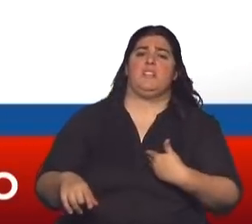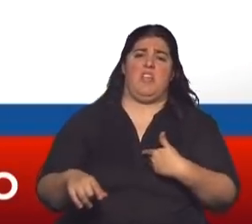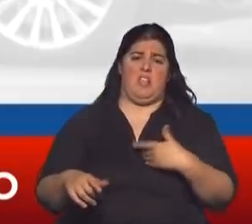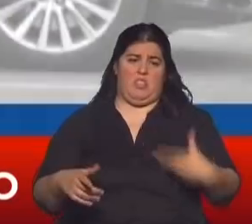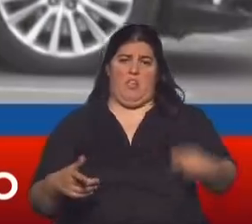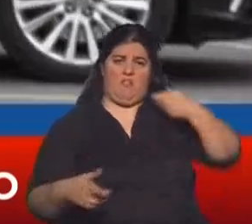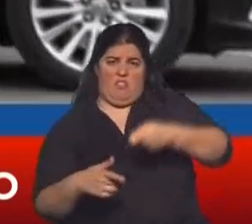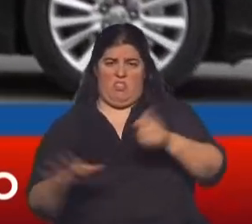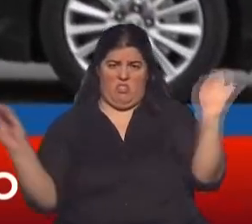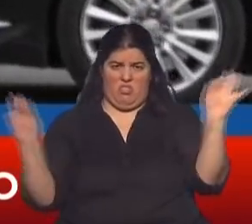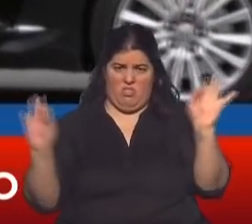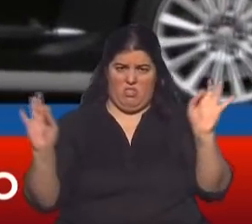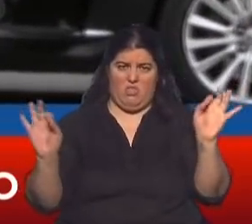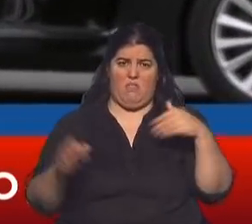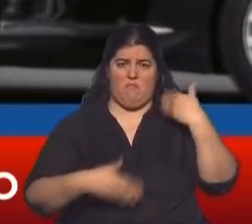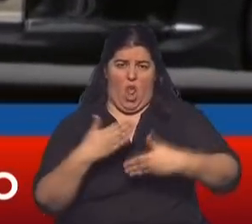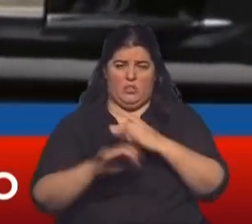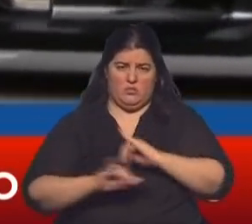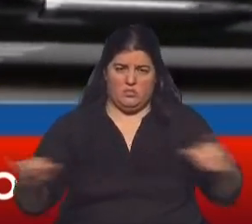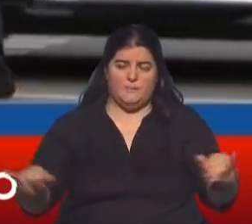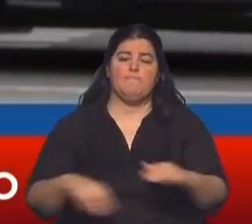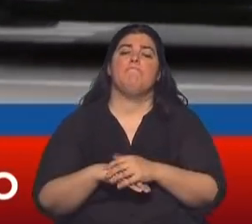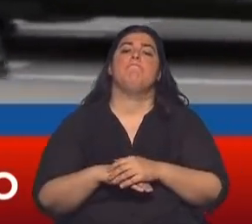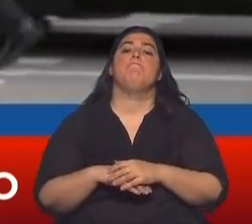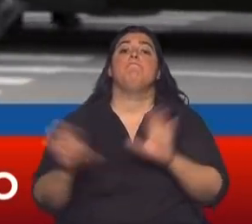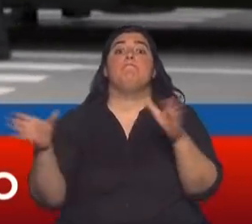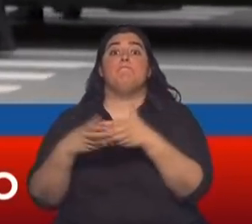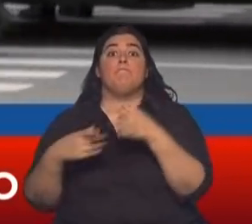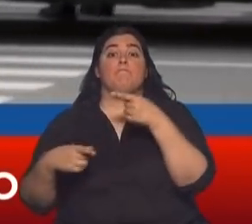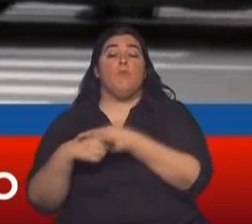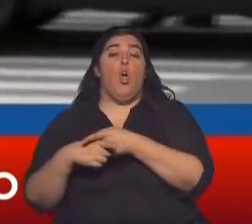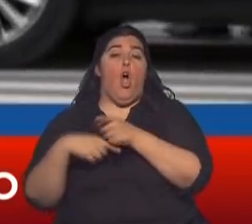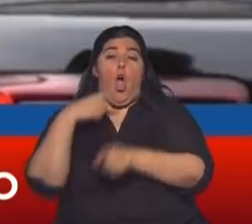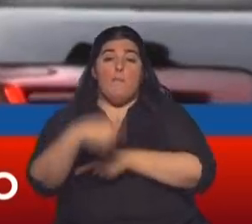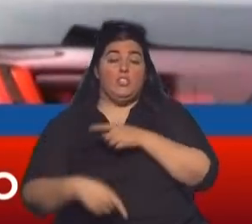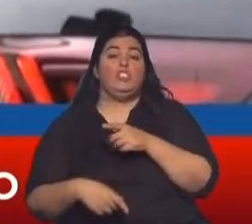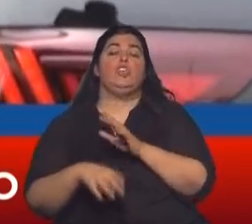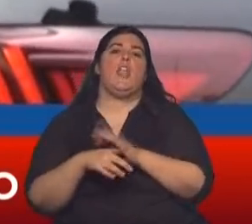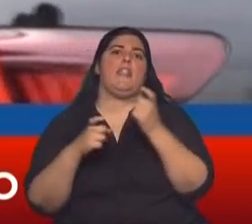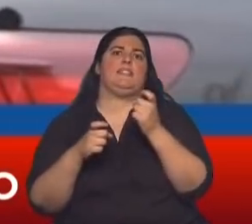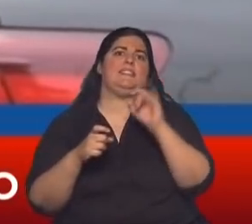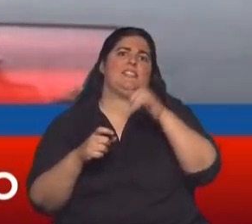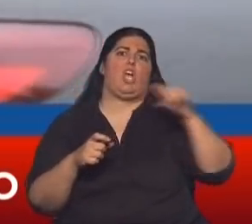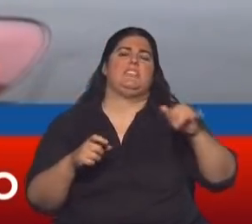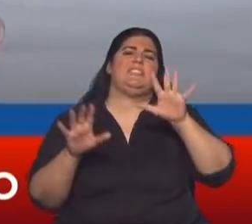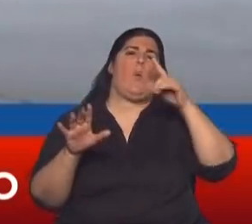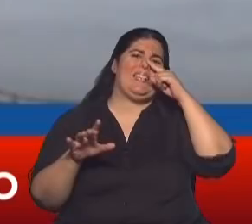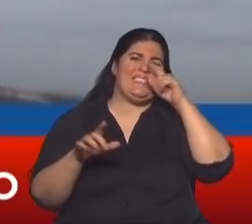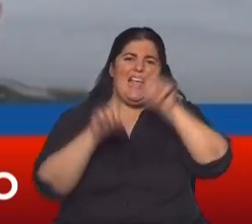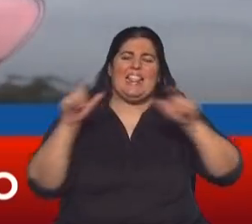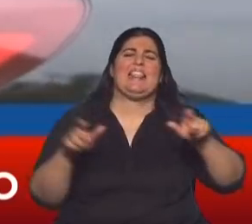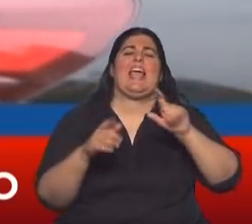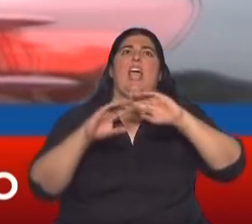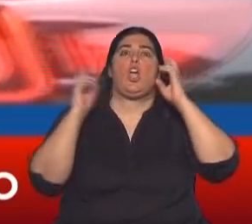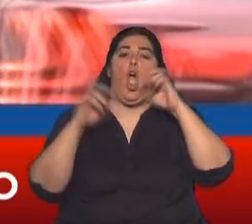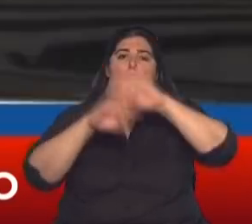proceso. La oposición necesita que el 7 de diciembre 52 congresistas voten a favor de la admisión